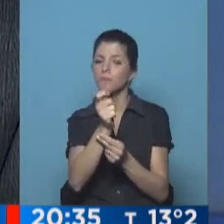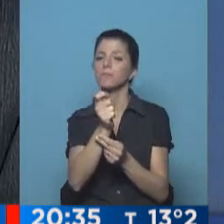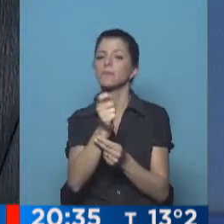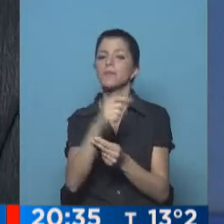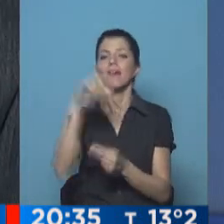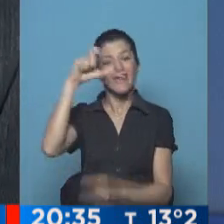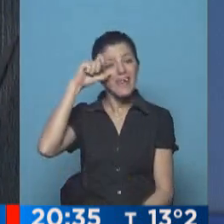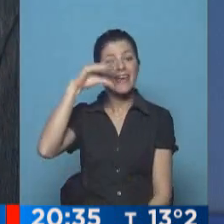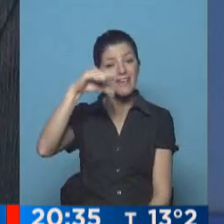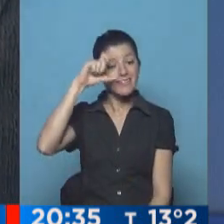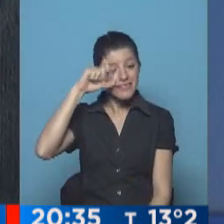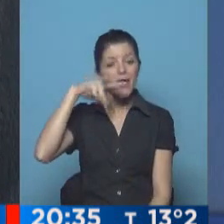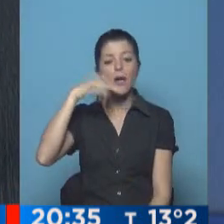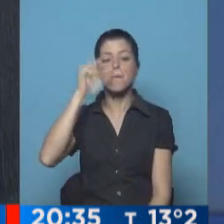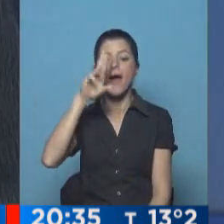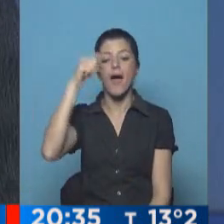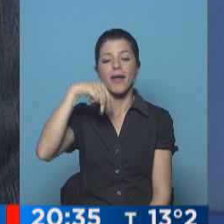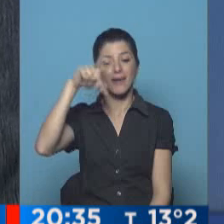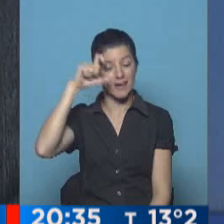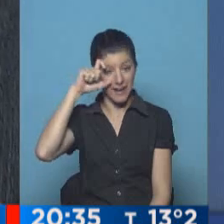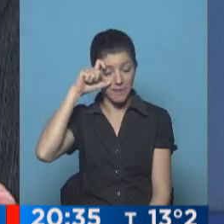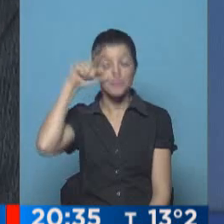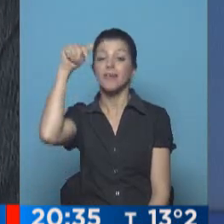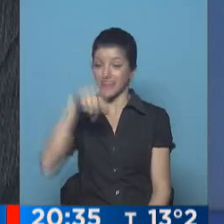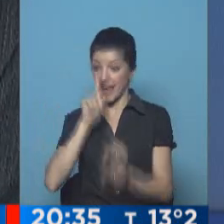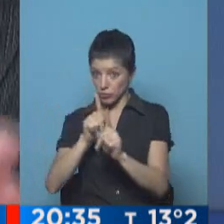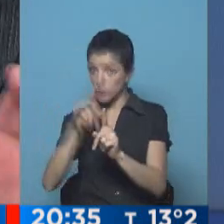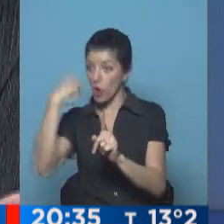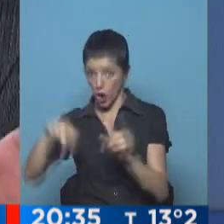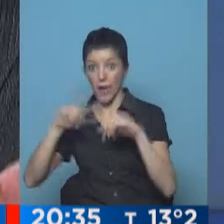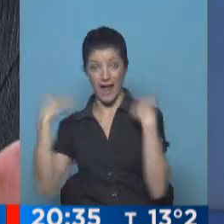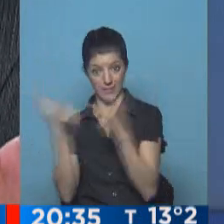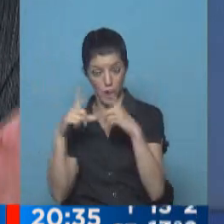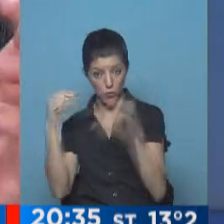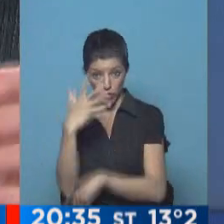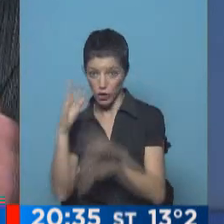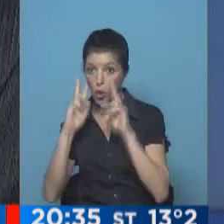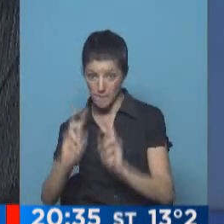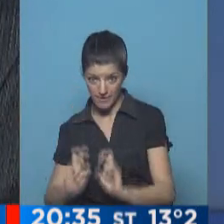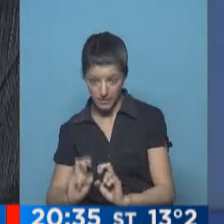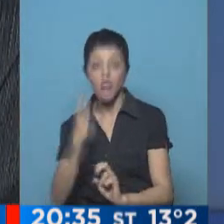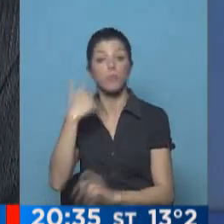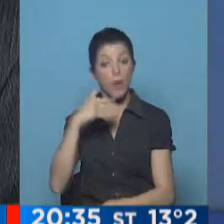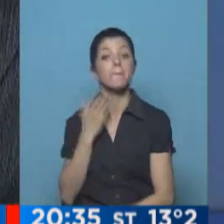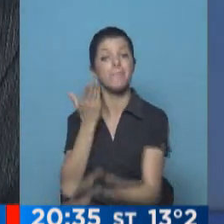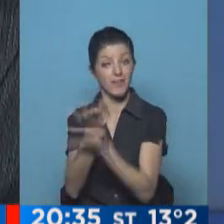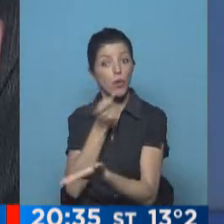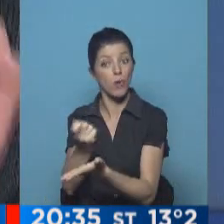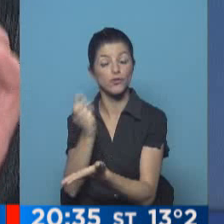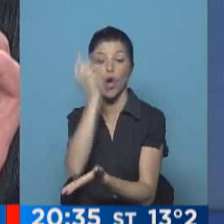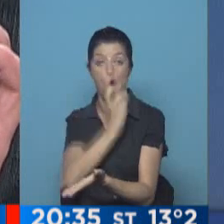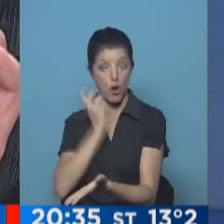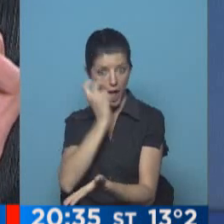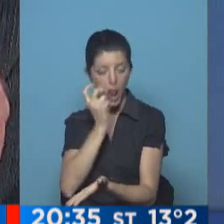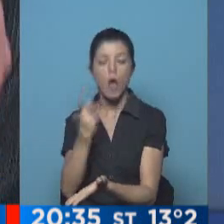echevarne Esta causa que ahora está en manos del tribunal número 5 y que rápidamente puede arribar a juicio oral puede ser la